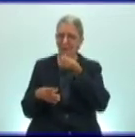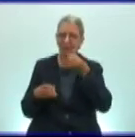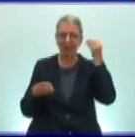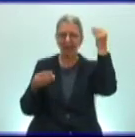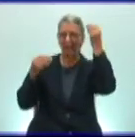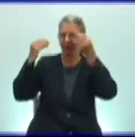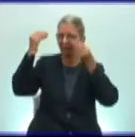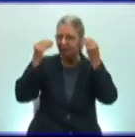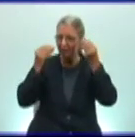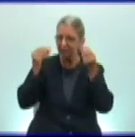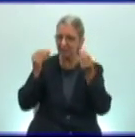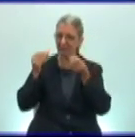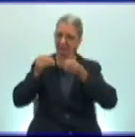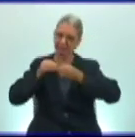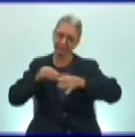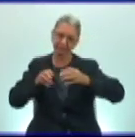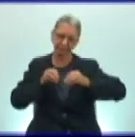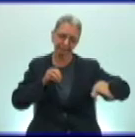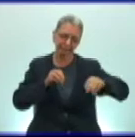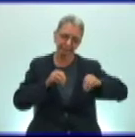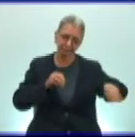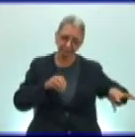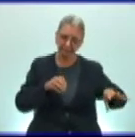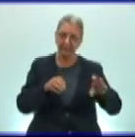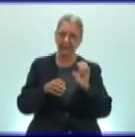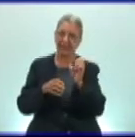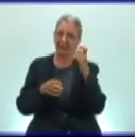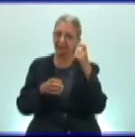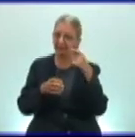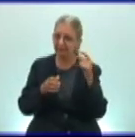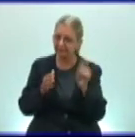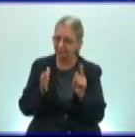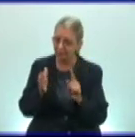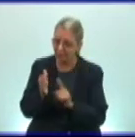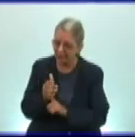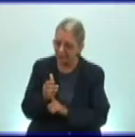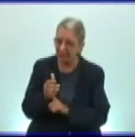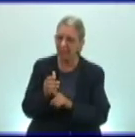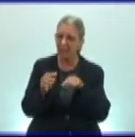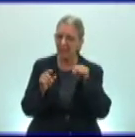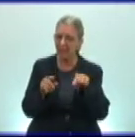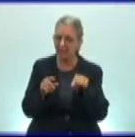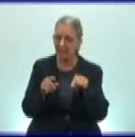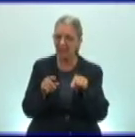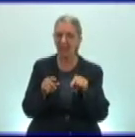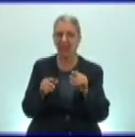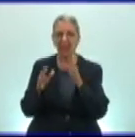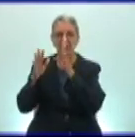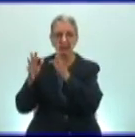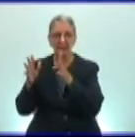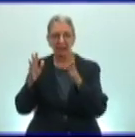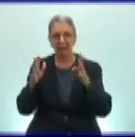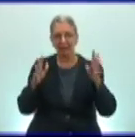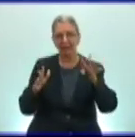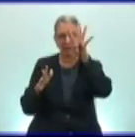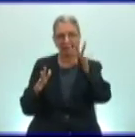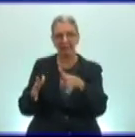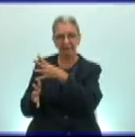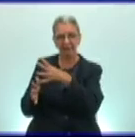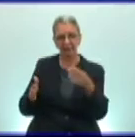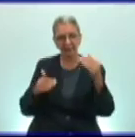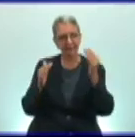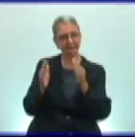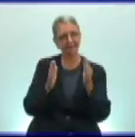distribución electrónica de un átomo, saber la ubicación de dicho elemento en la tabla periódica, es decir, en qué periodo se